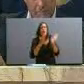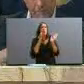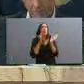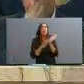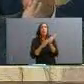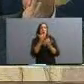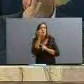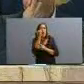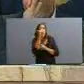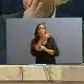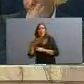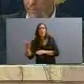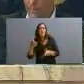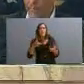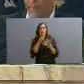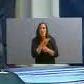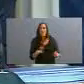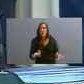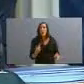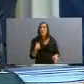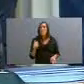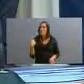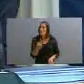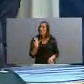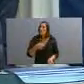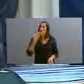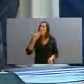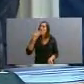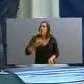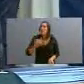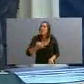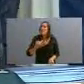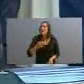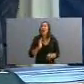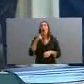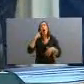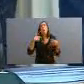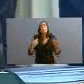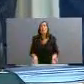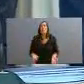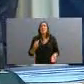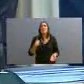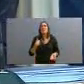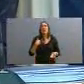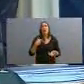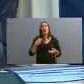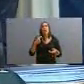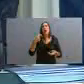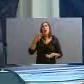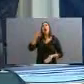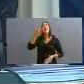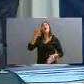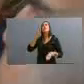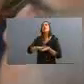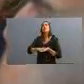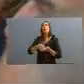de las que... otra cosa es porque hay que hablar en serio de la seguridad. No utilizar la seguridad como instrumento político, sino